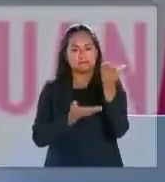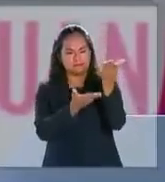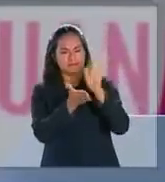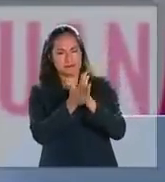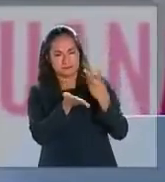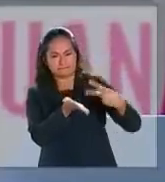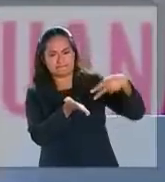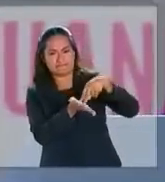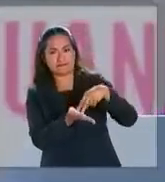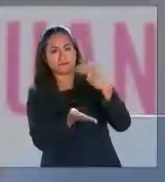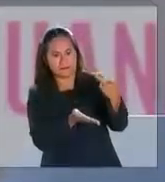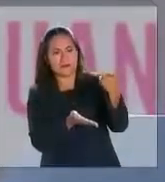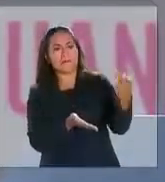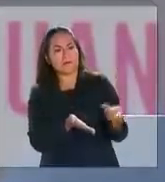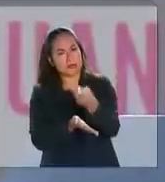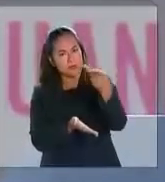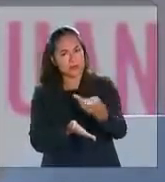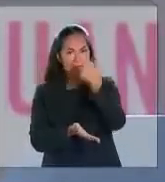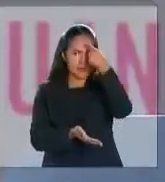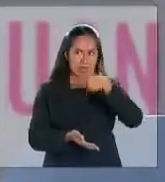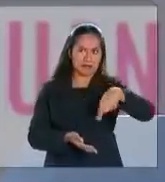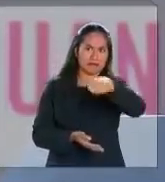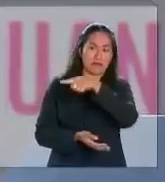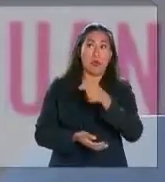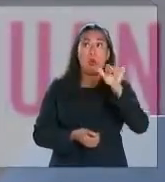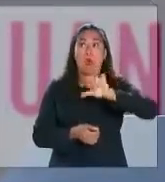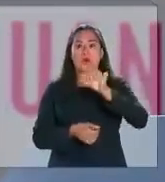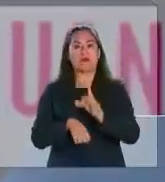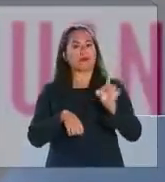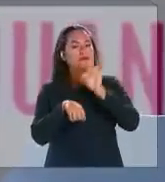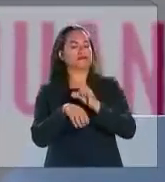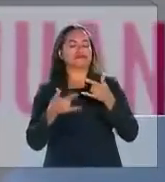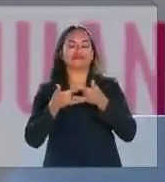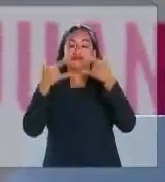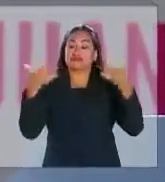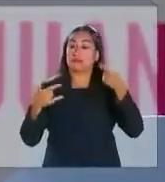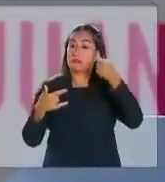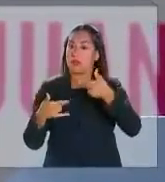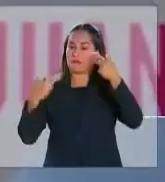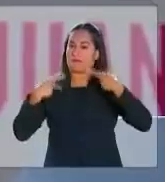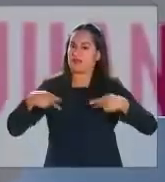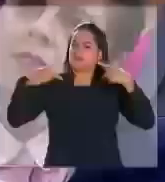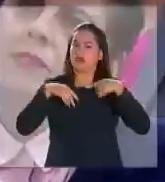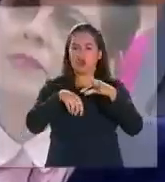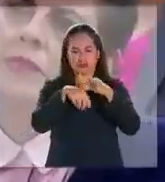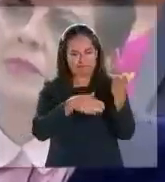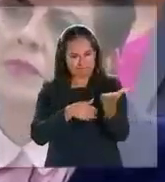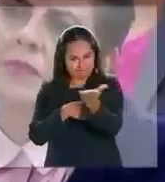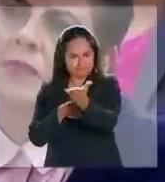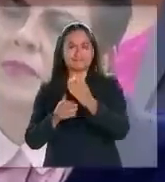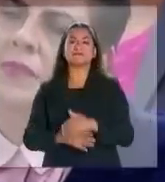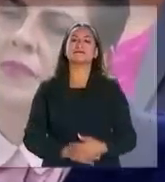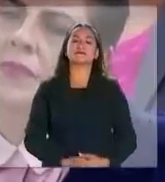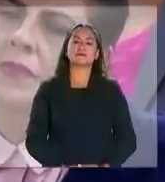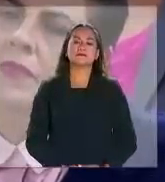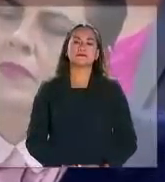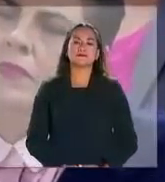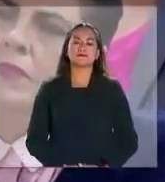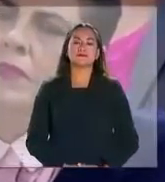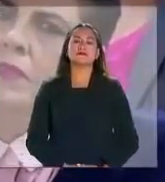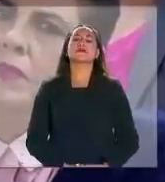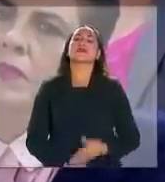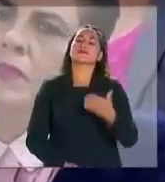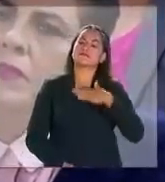candidatos en este histórico primer debate con público participativo adelante gracias yuri y buenas noches señores candidatos